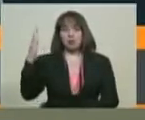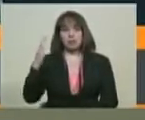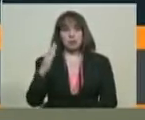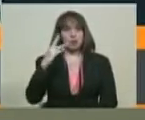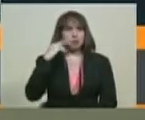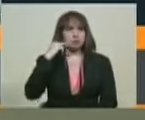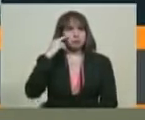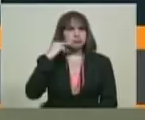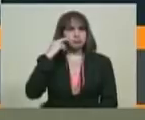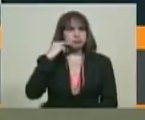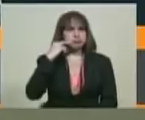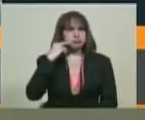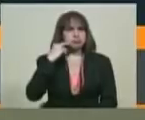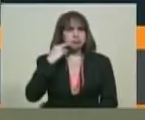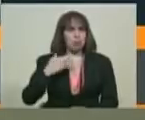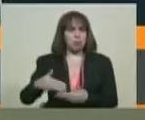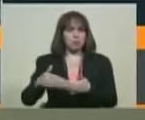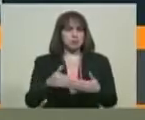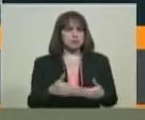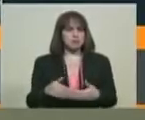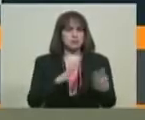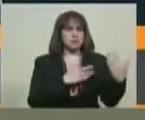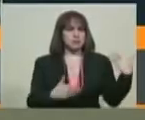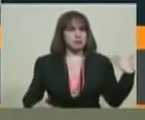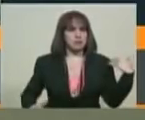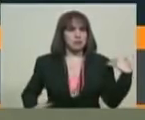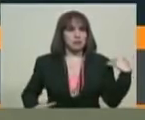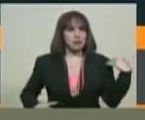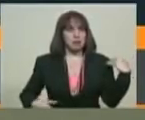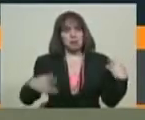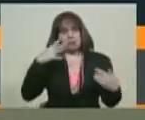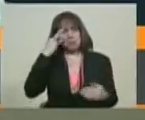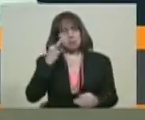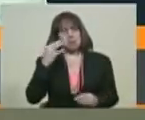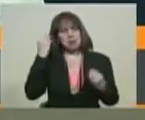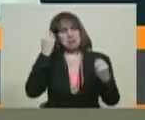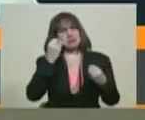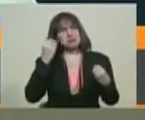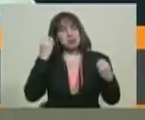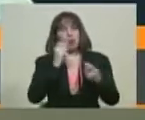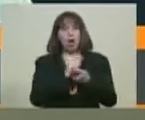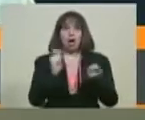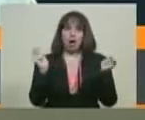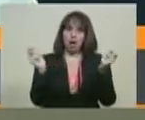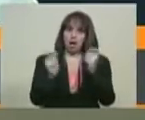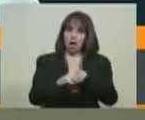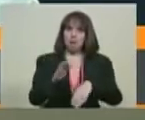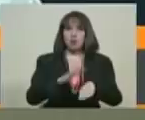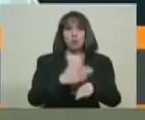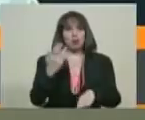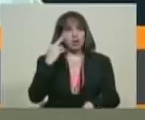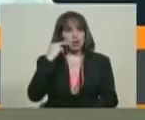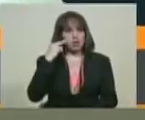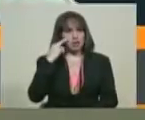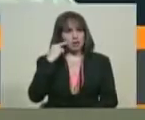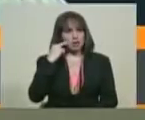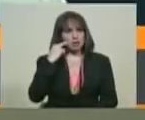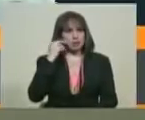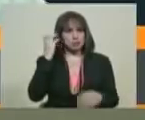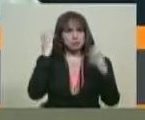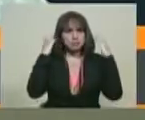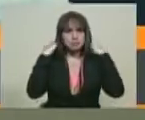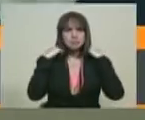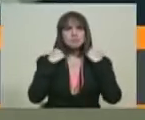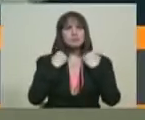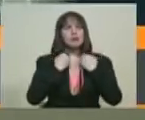Y muchos creímos, incluyendo al comandante Chávez, que venía un cambio en las relaciones entre